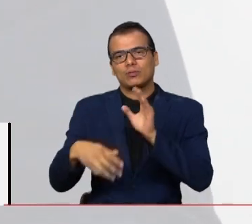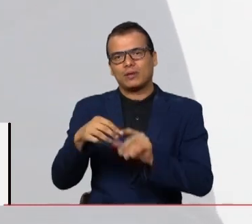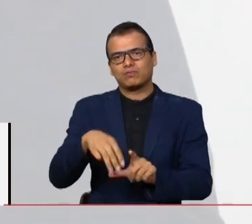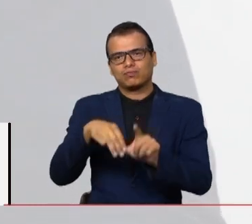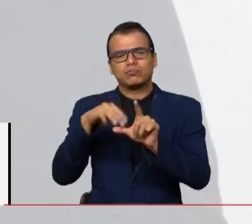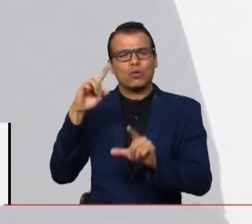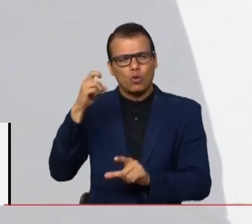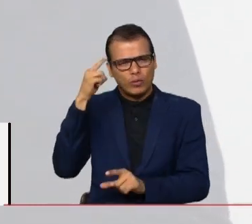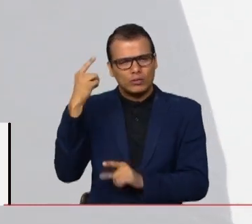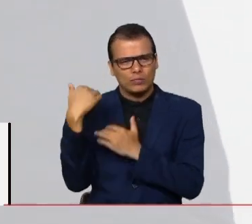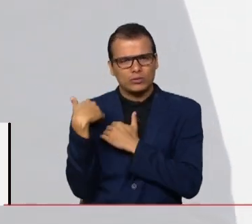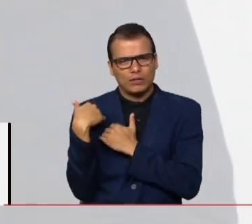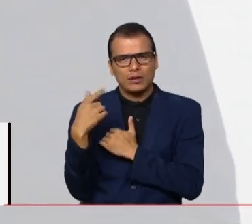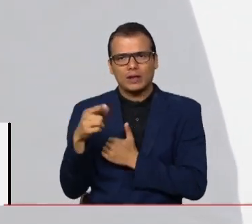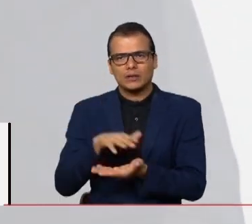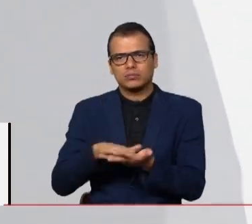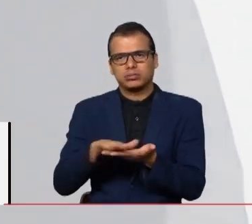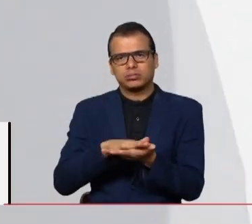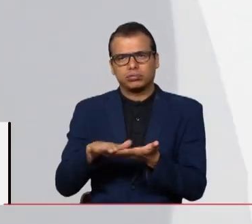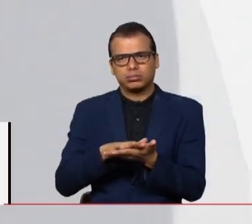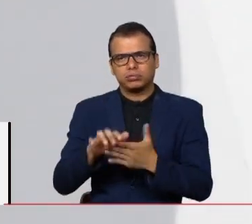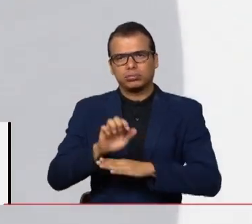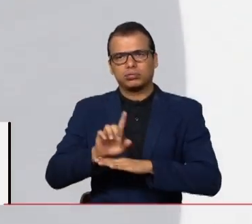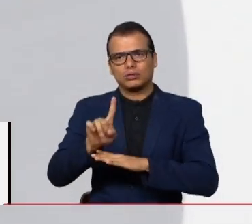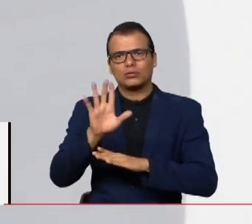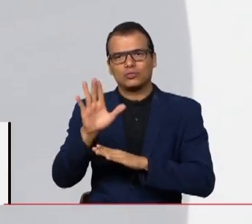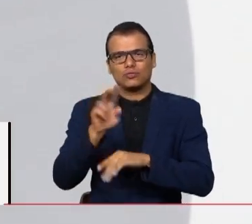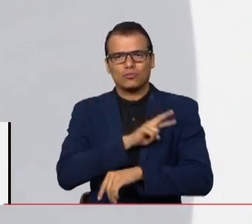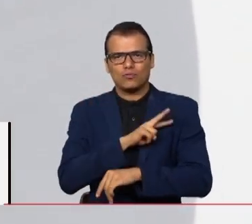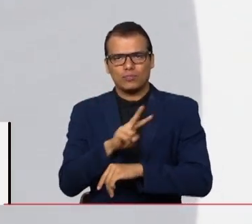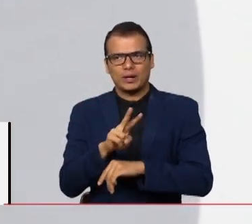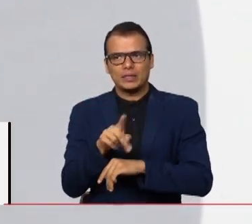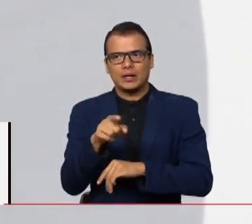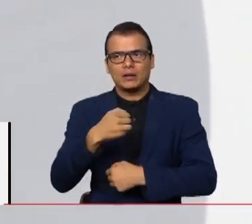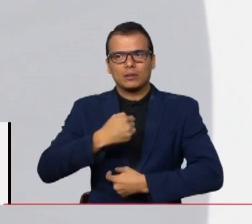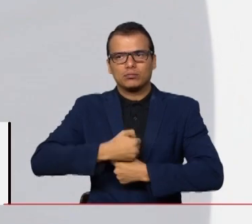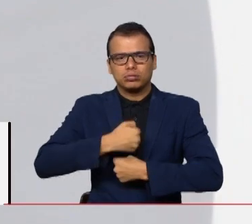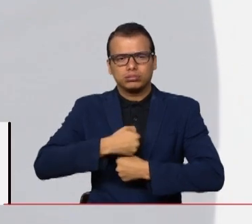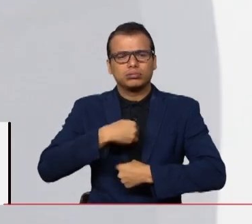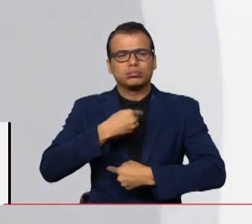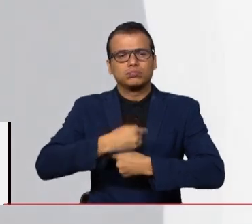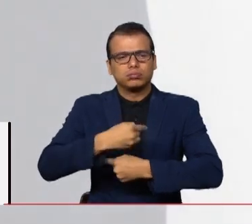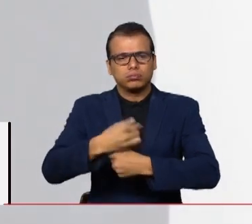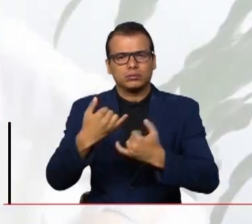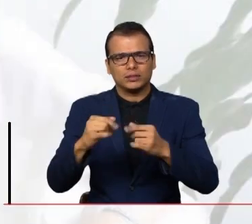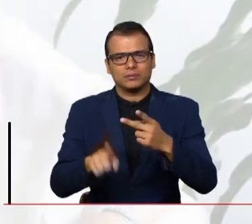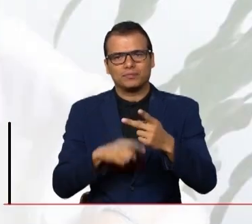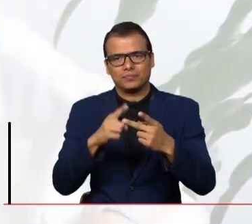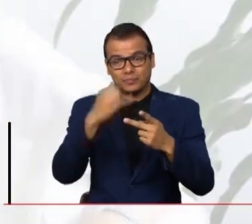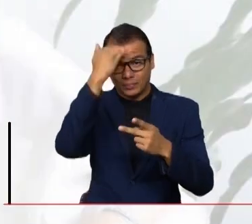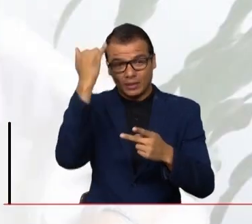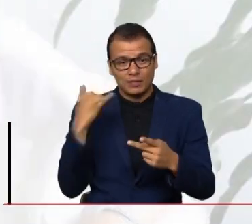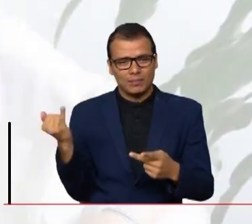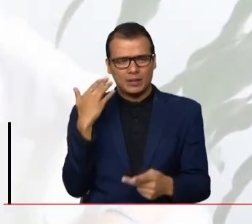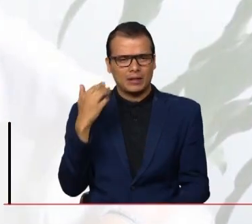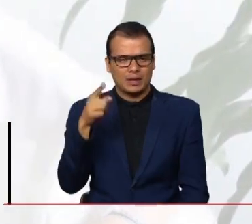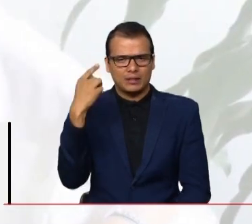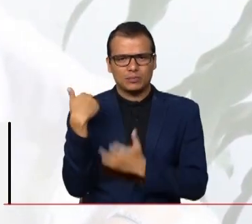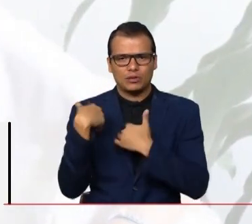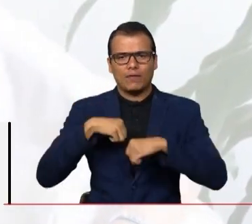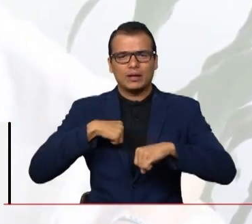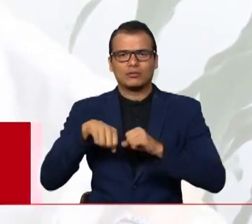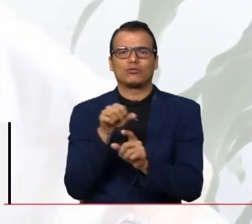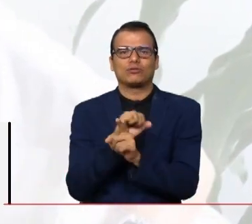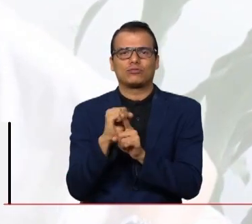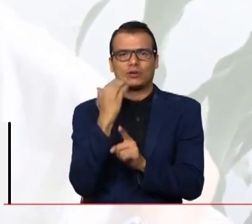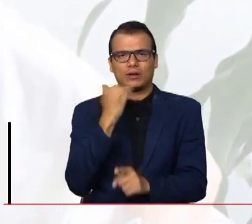de liderar la transformación de esta cartera y responder a las exigencias de la actualidad. De otro lado, Jimena Toro será la gestora social del